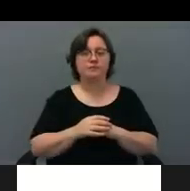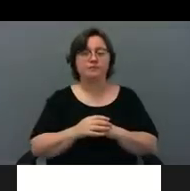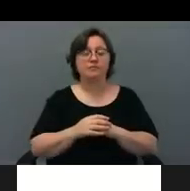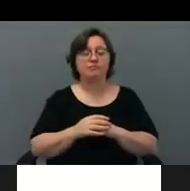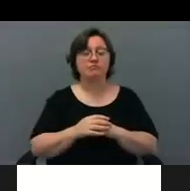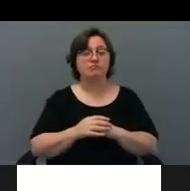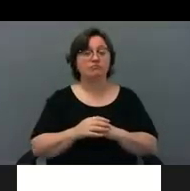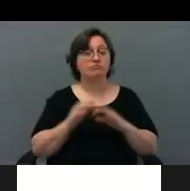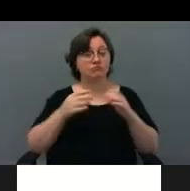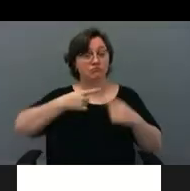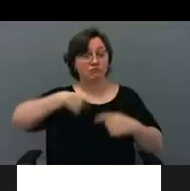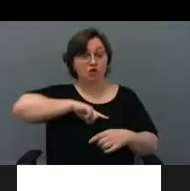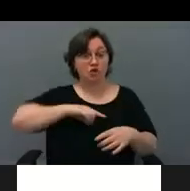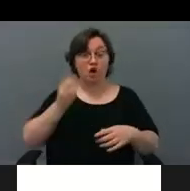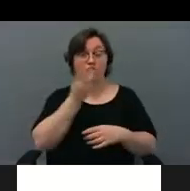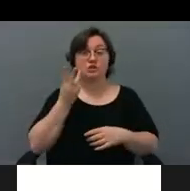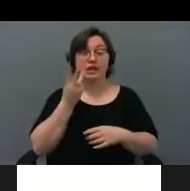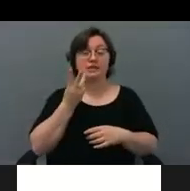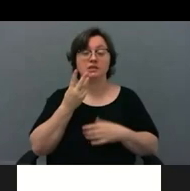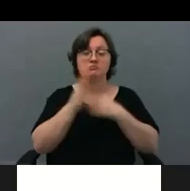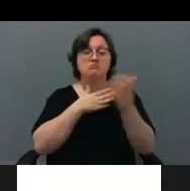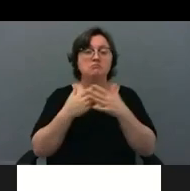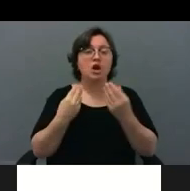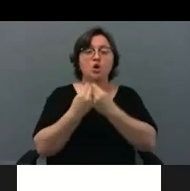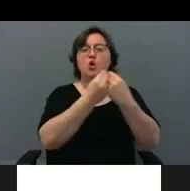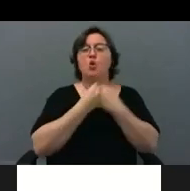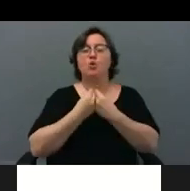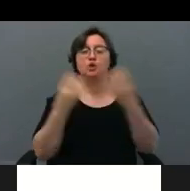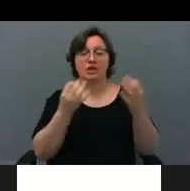Hacemos juntos,